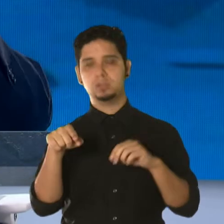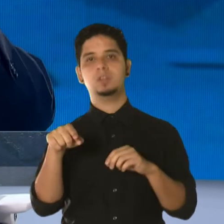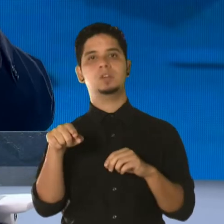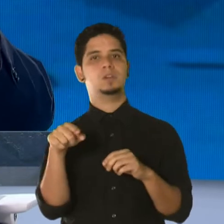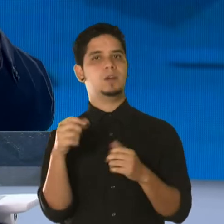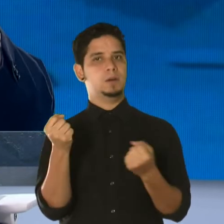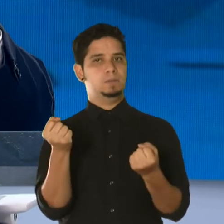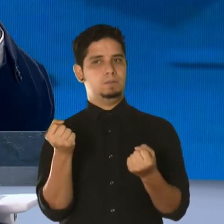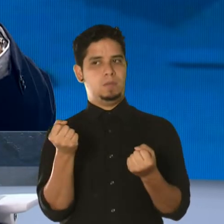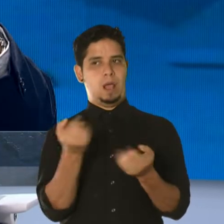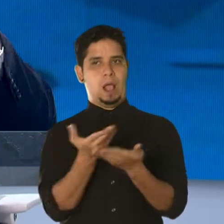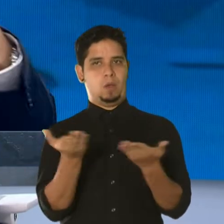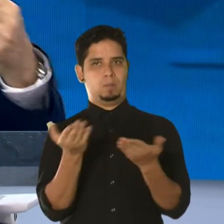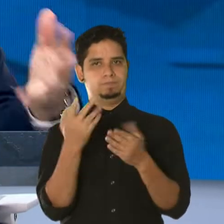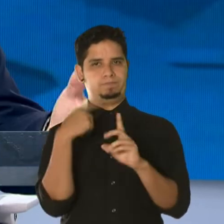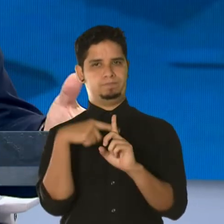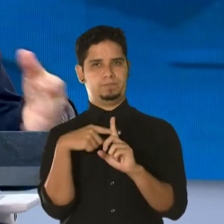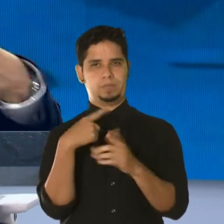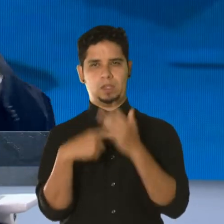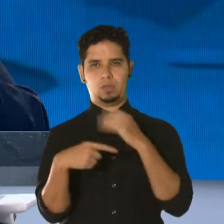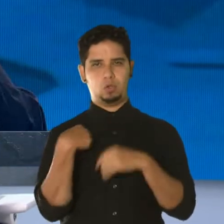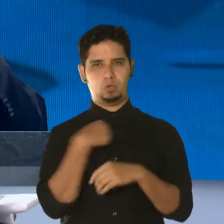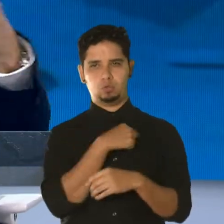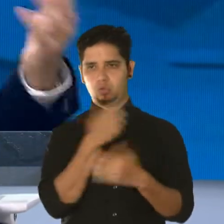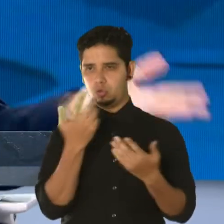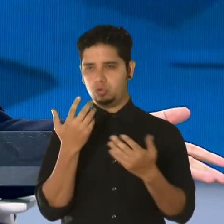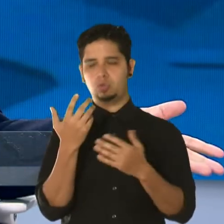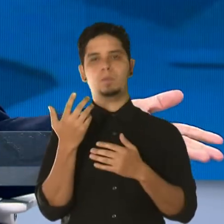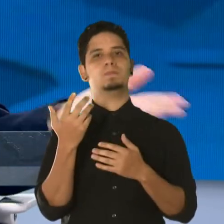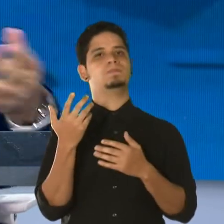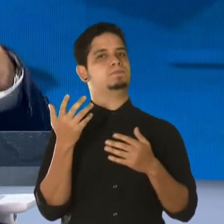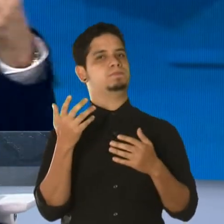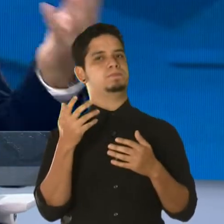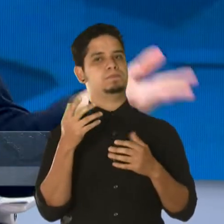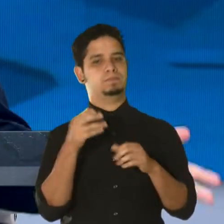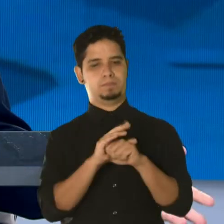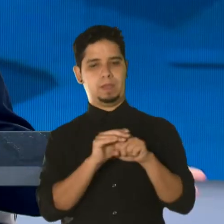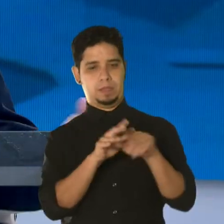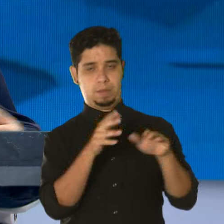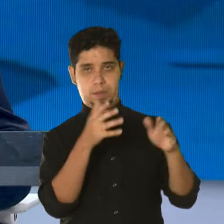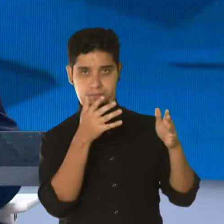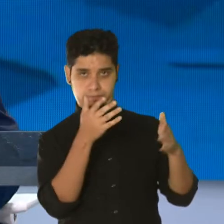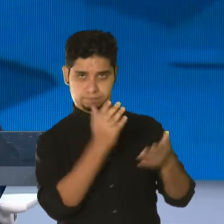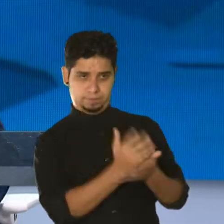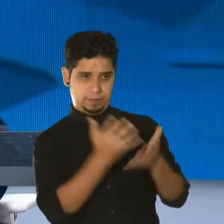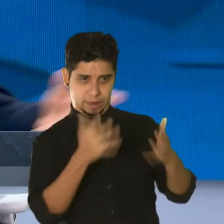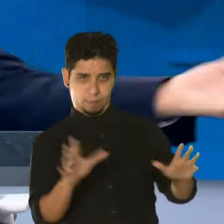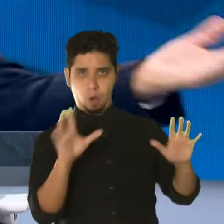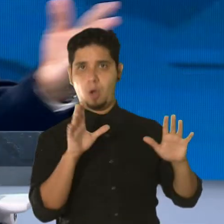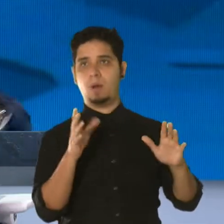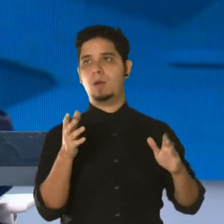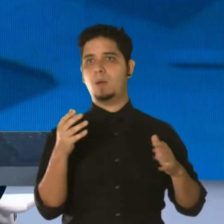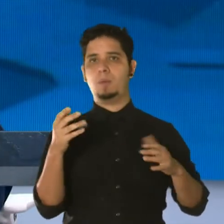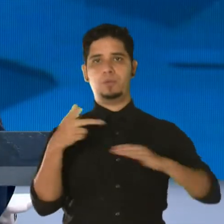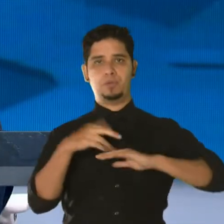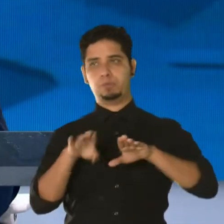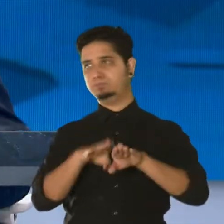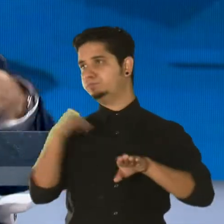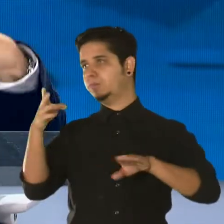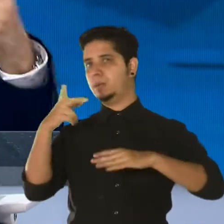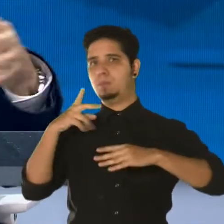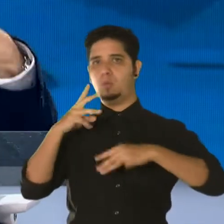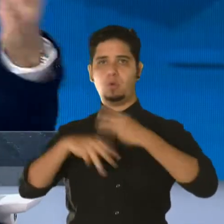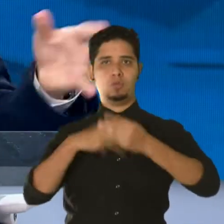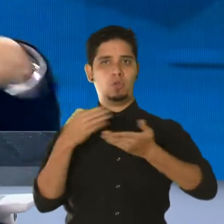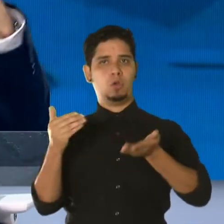algo optimista de que estábamos saliendo de la pandemia, se estaba reabriendo el país, bueno, reabriendo el mundo, que tenemos también colegas que están en